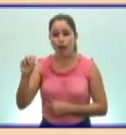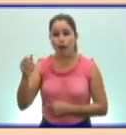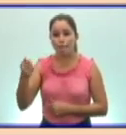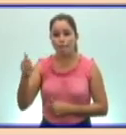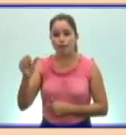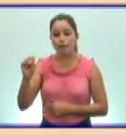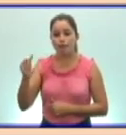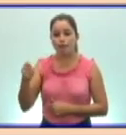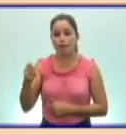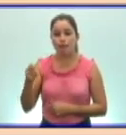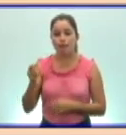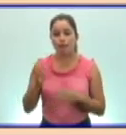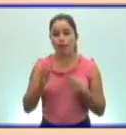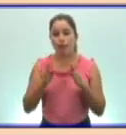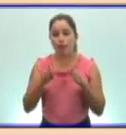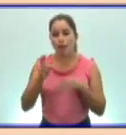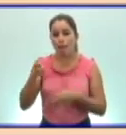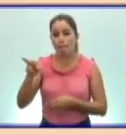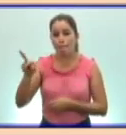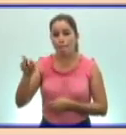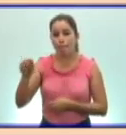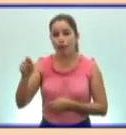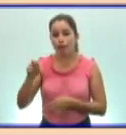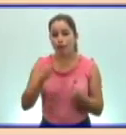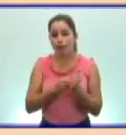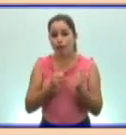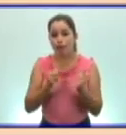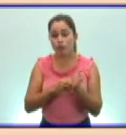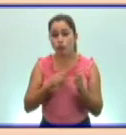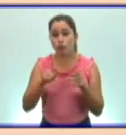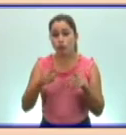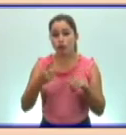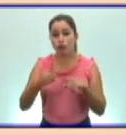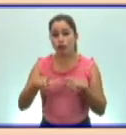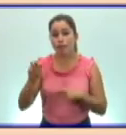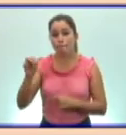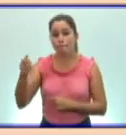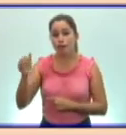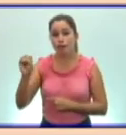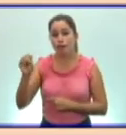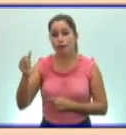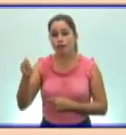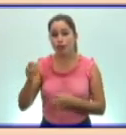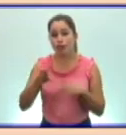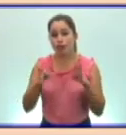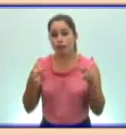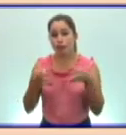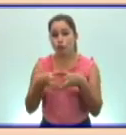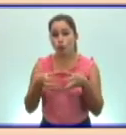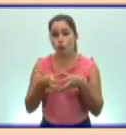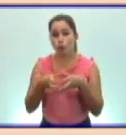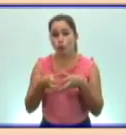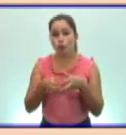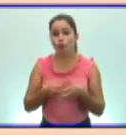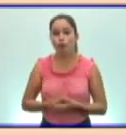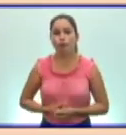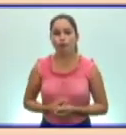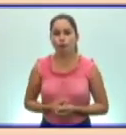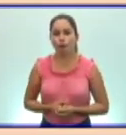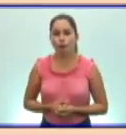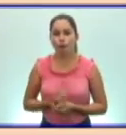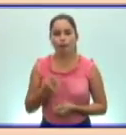parte, esta parte sería el soluto, entre la masa del todo, que sería la masa de la disolución. Esto me